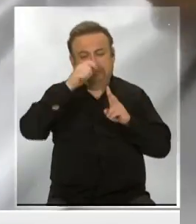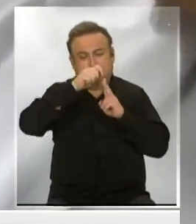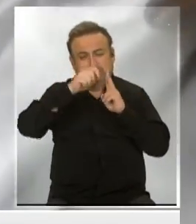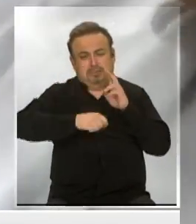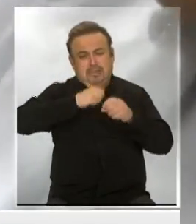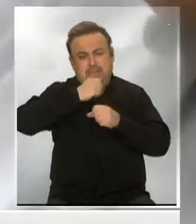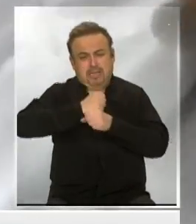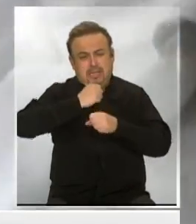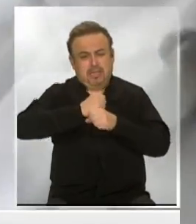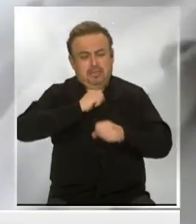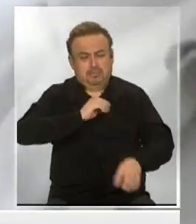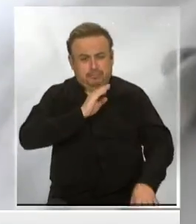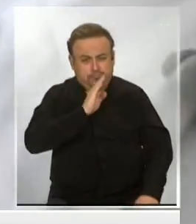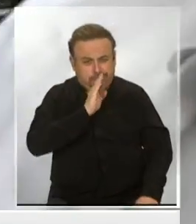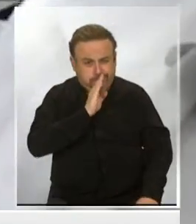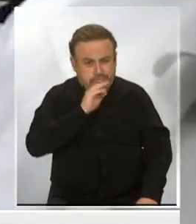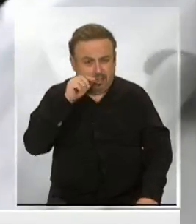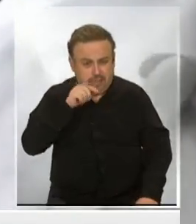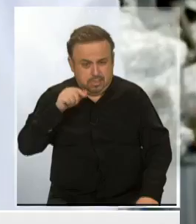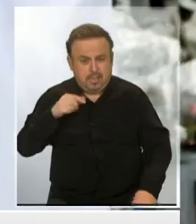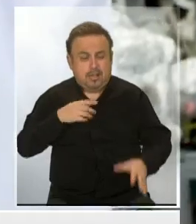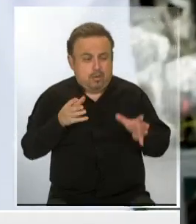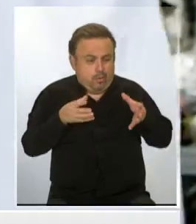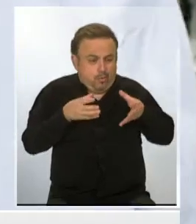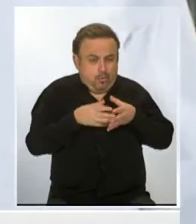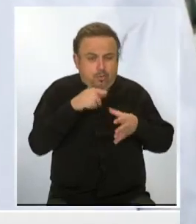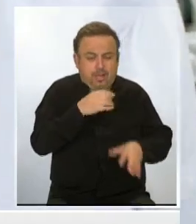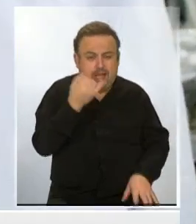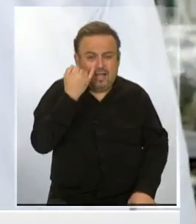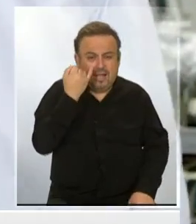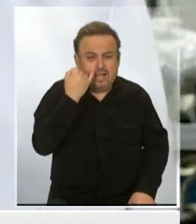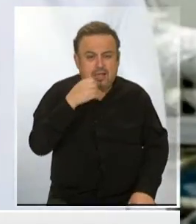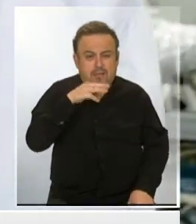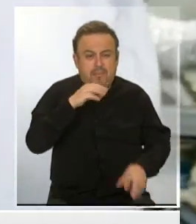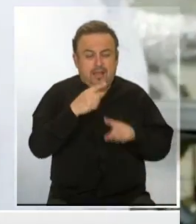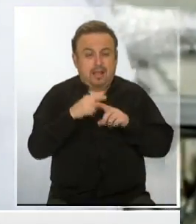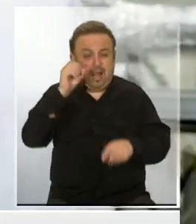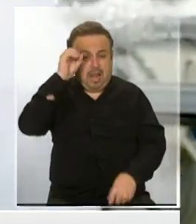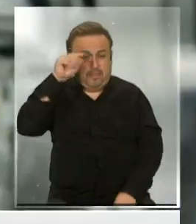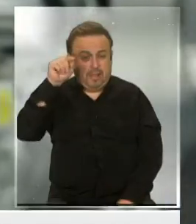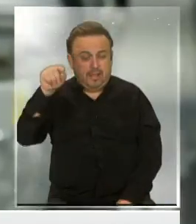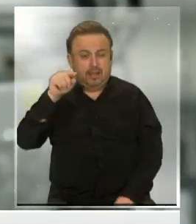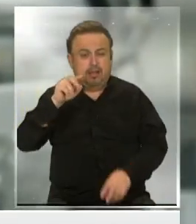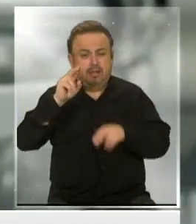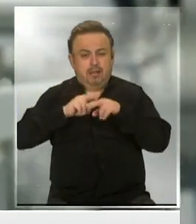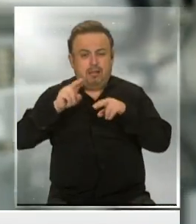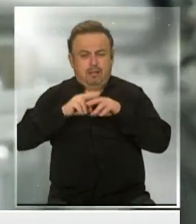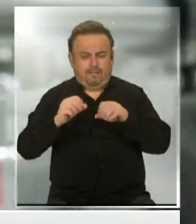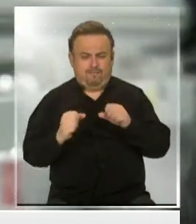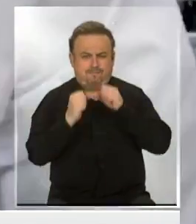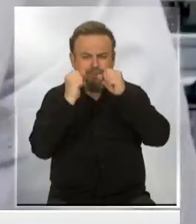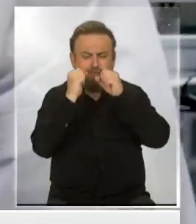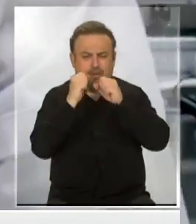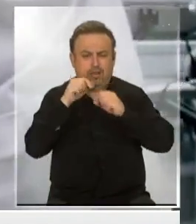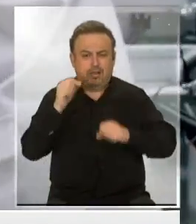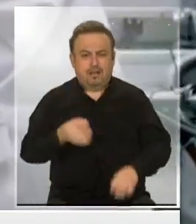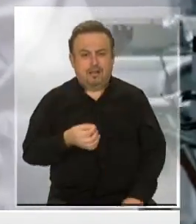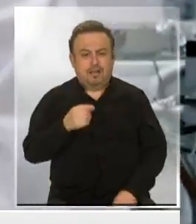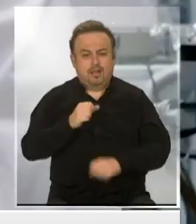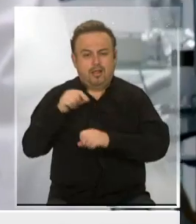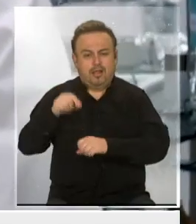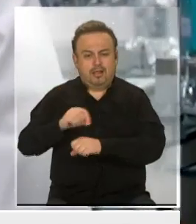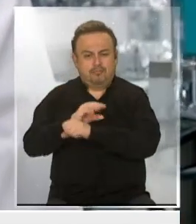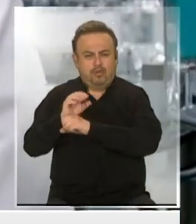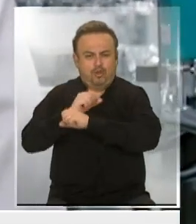de trabajo silencioso, él y su equipo en el Instituto Max Planck de Alemania fabricaron un potencial antídoto contra